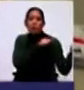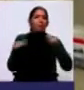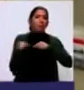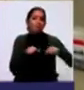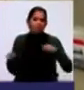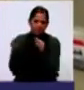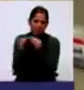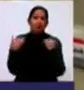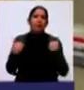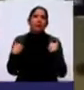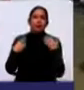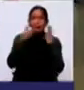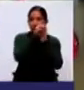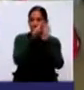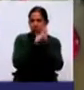multiministerial